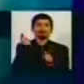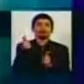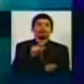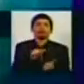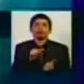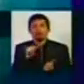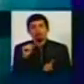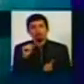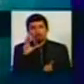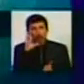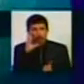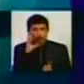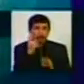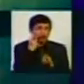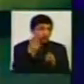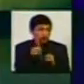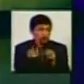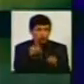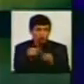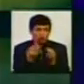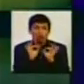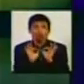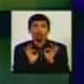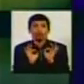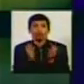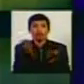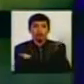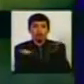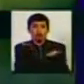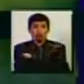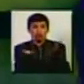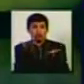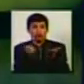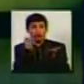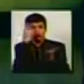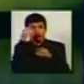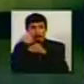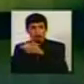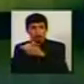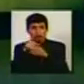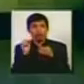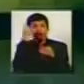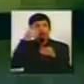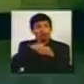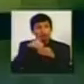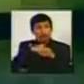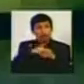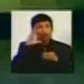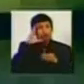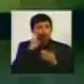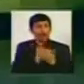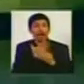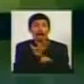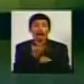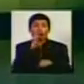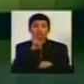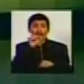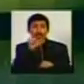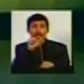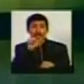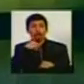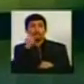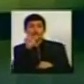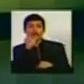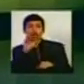vamos a revisar cómo estuvieron los números especialmente en forma comparativa lo que ocurrió en la primera vuelta primera vuelta Michelle bachelet alcanzó el